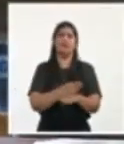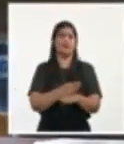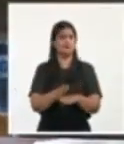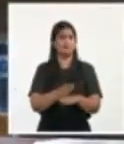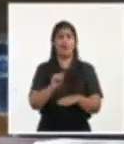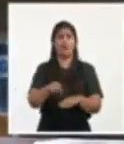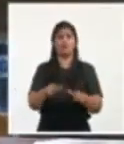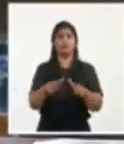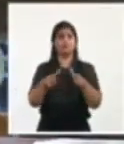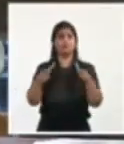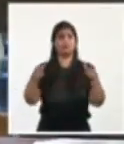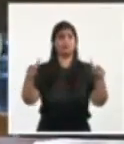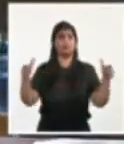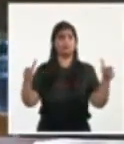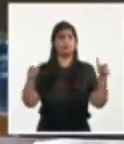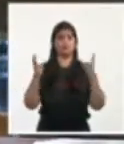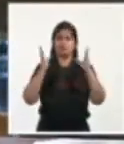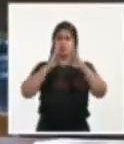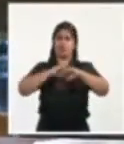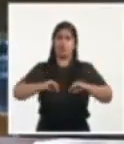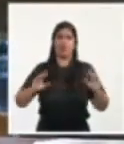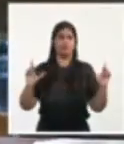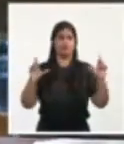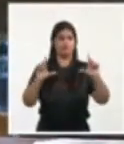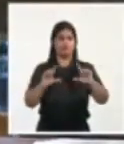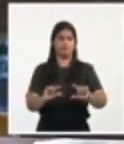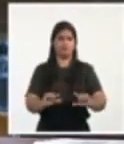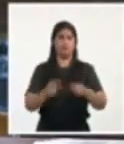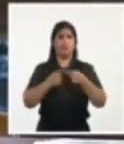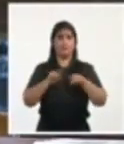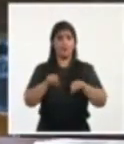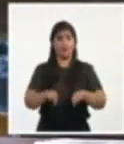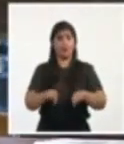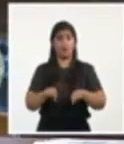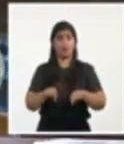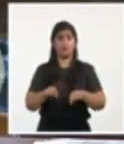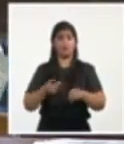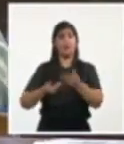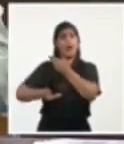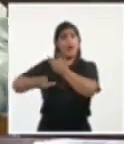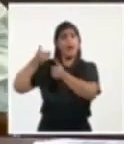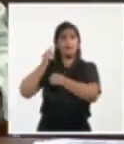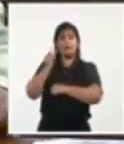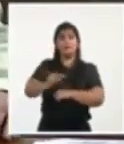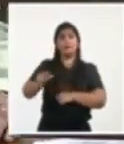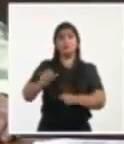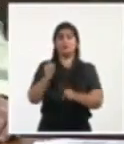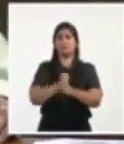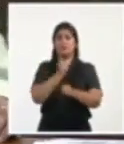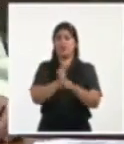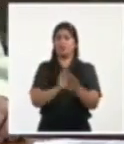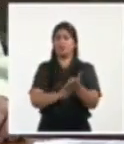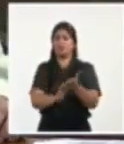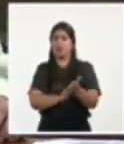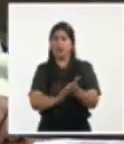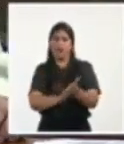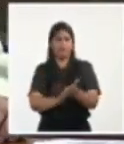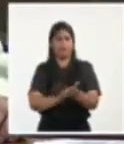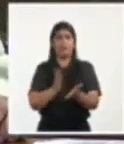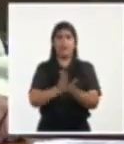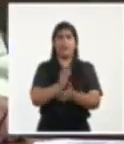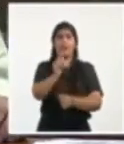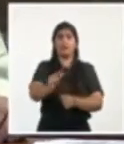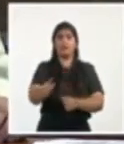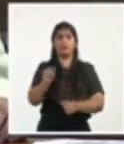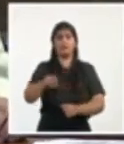poder incorporar a la atención a los profesionales y técnicos que no se encontraban laborando. Decir que de 248 médicos